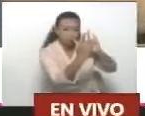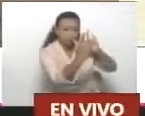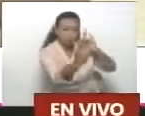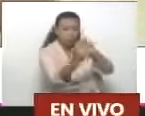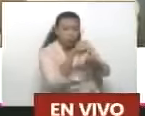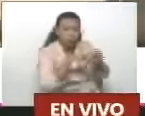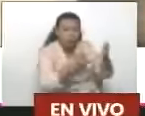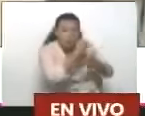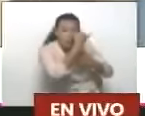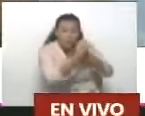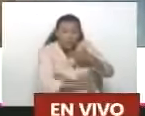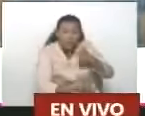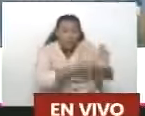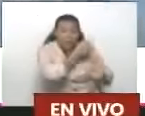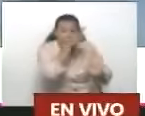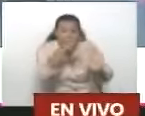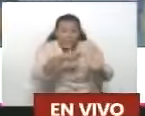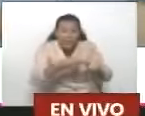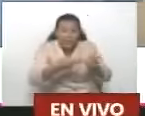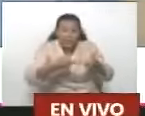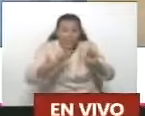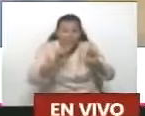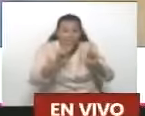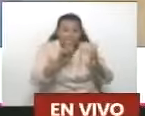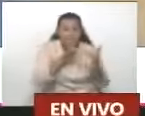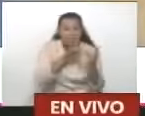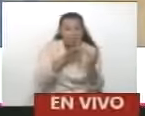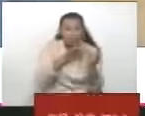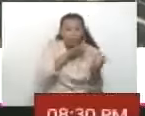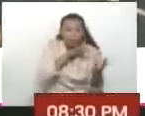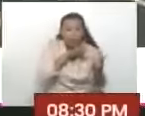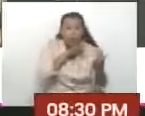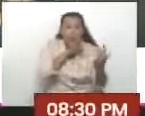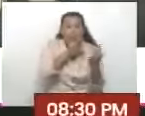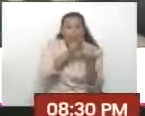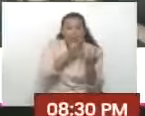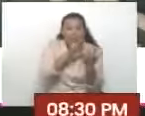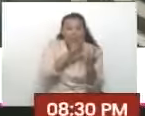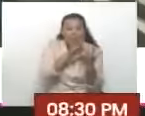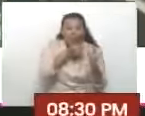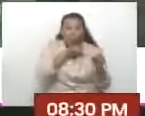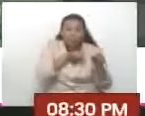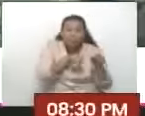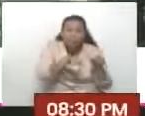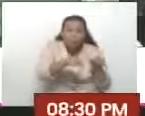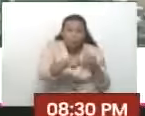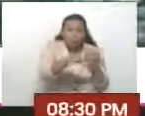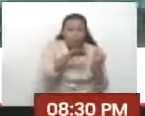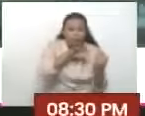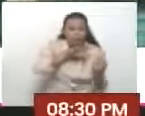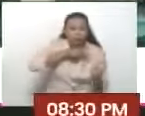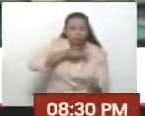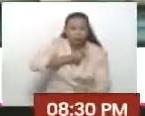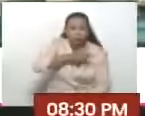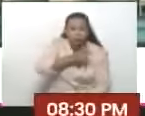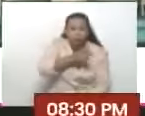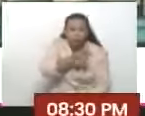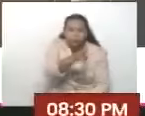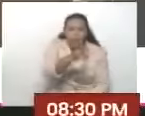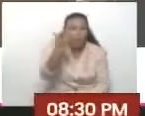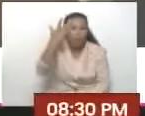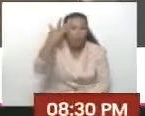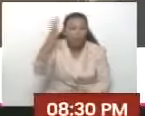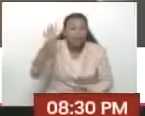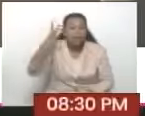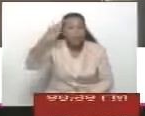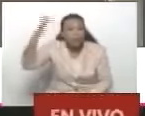un proyecto integral que permita el avance del desarrollo ferroviario que en algún momento también